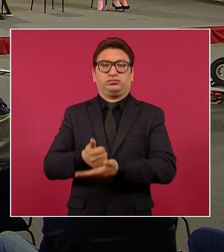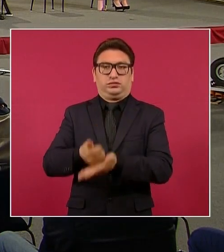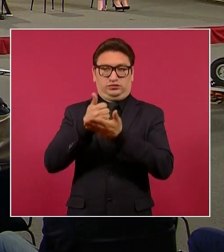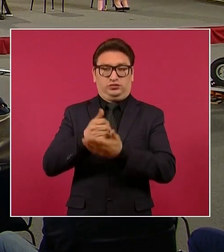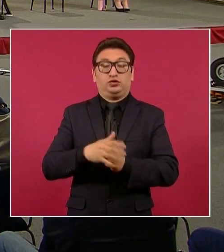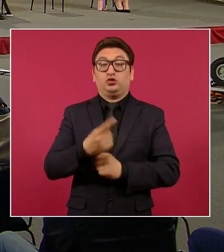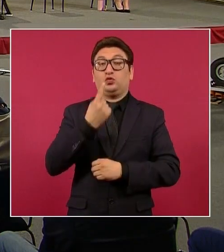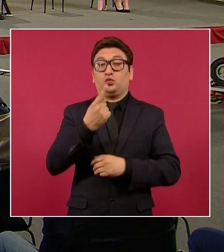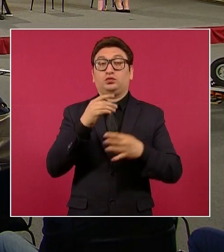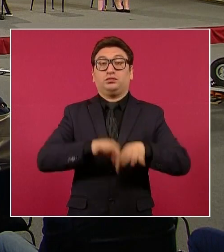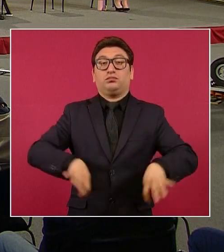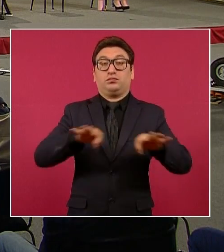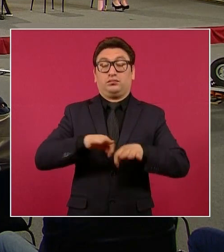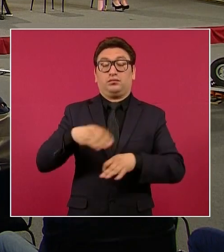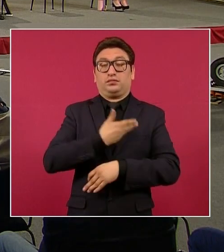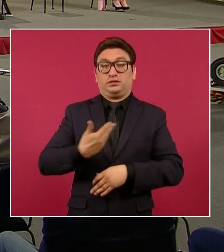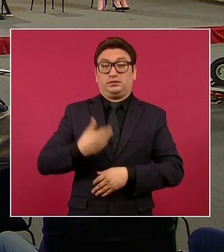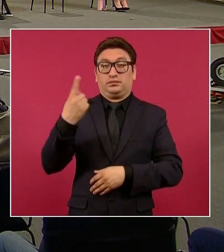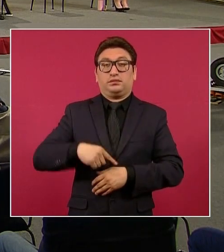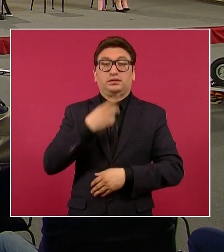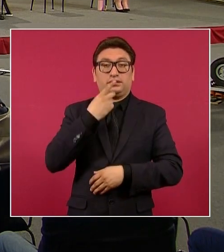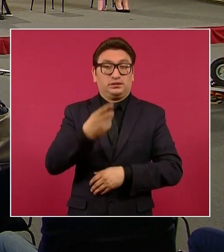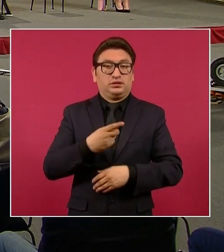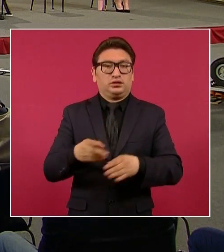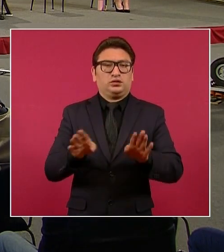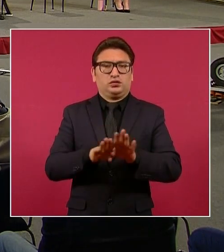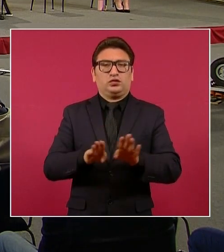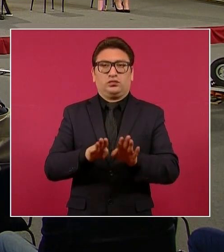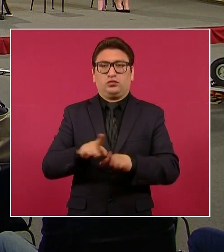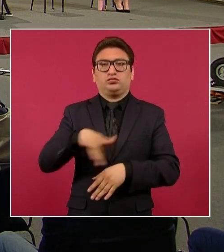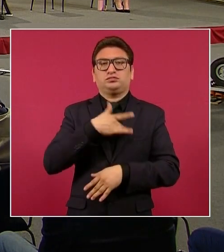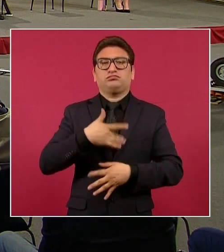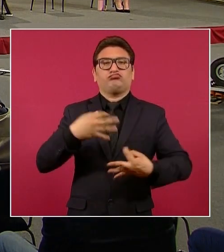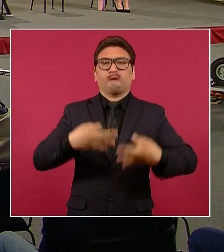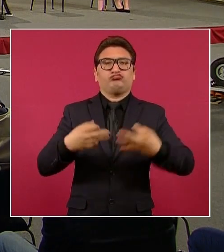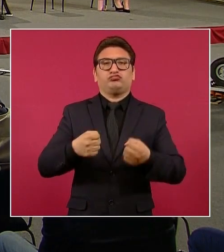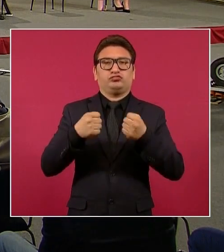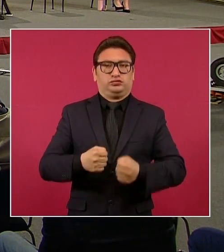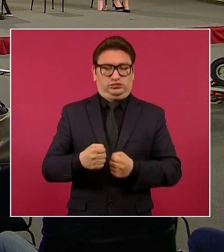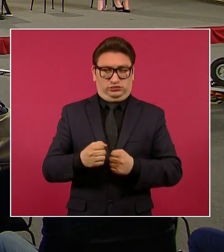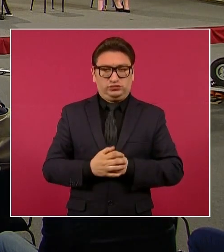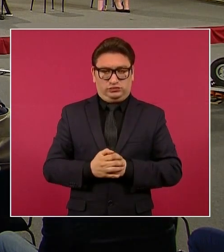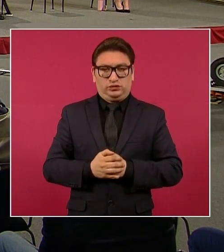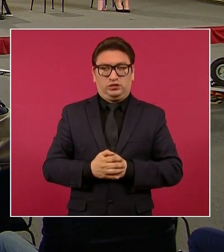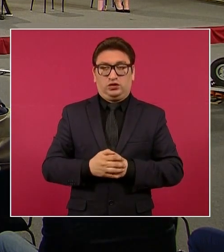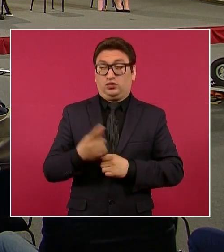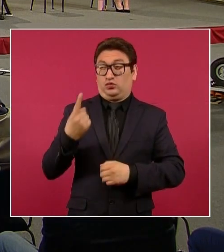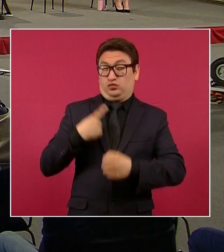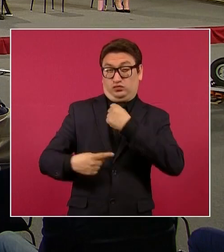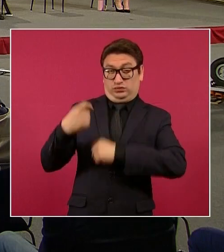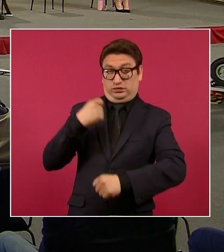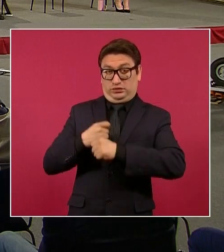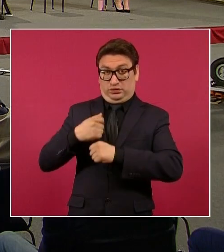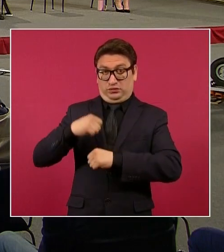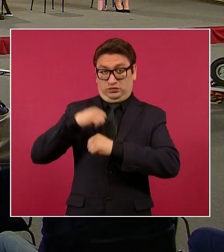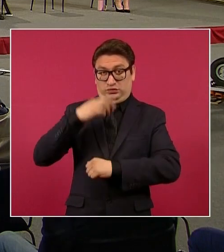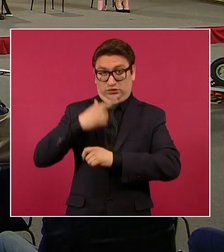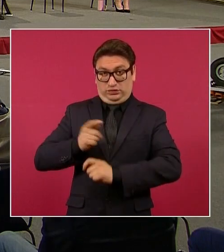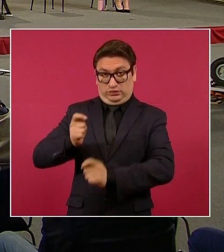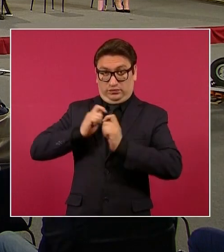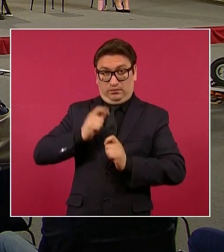importante que nos ha instruido el presidente es la cuestión de la certeza jurídica. Hace un poco más de un año que llegamos nosotros al